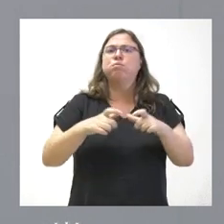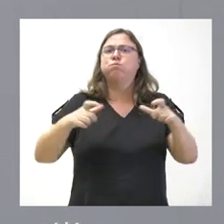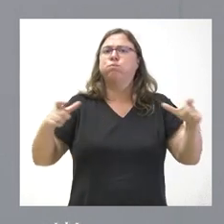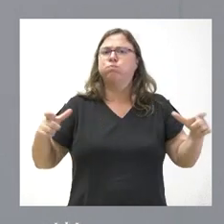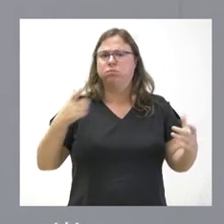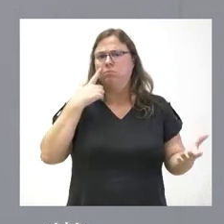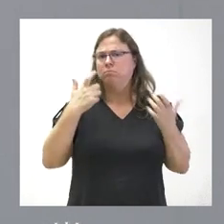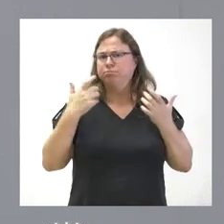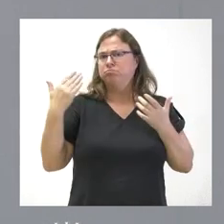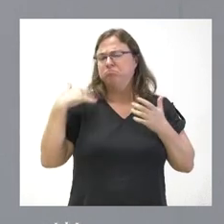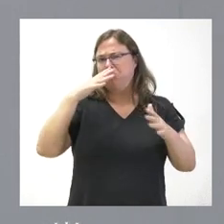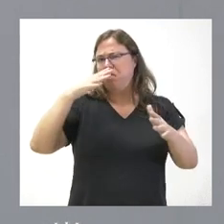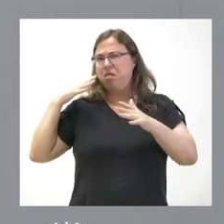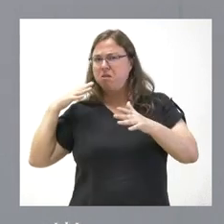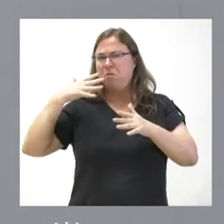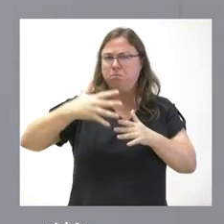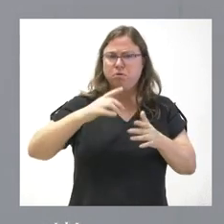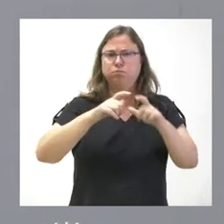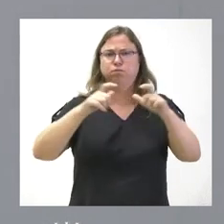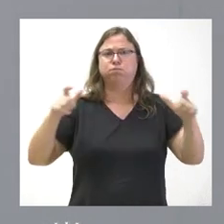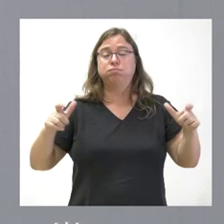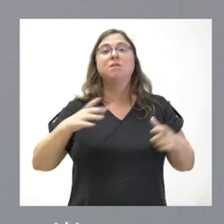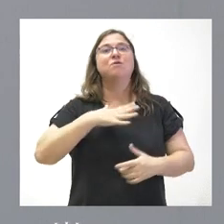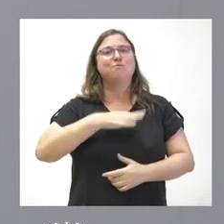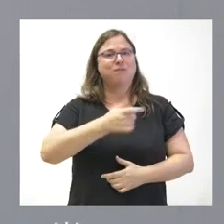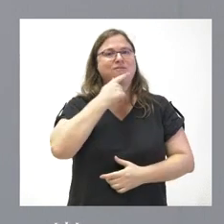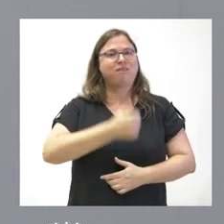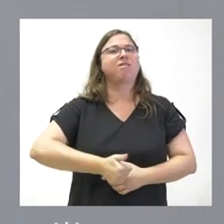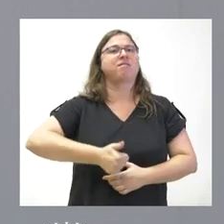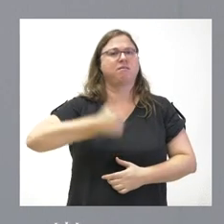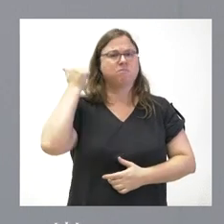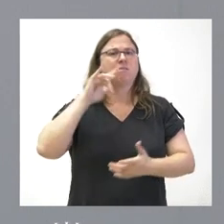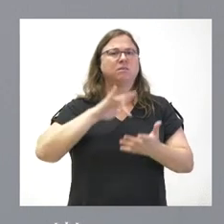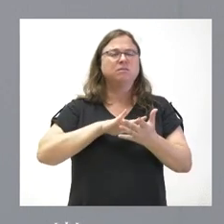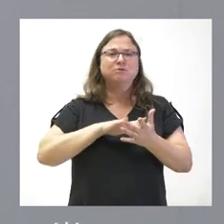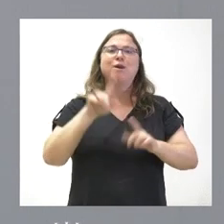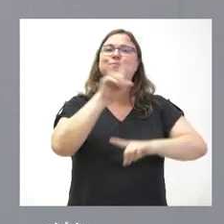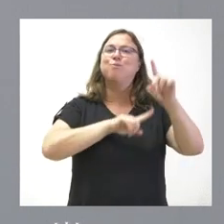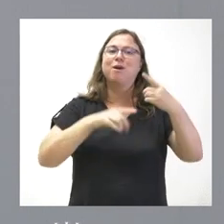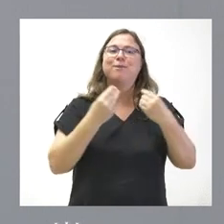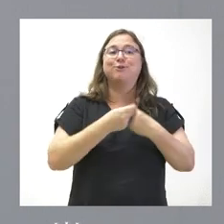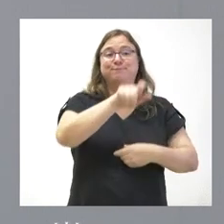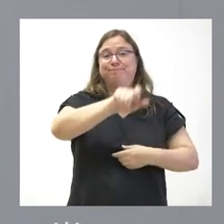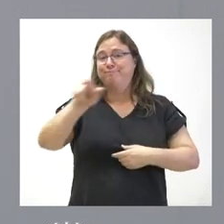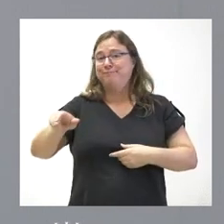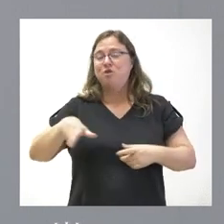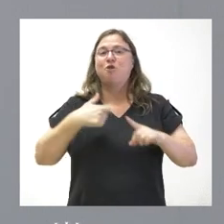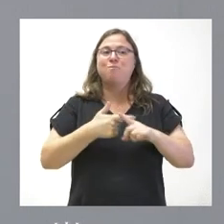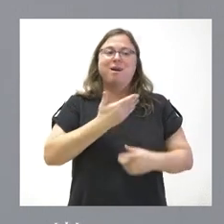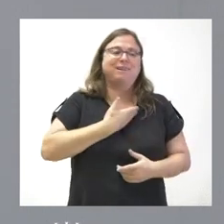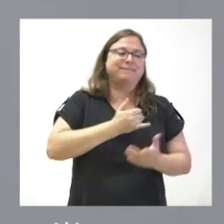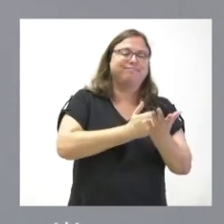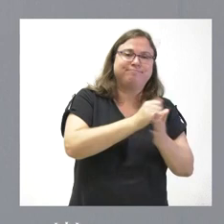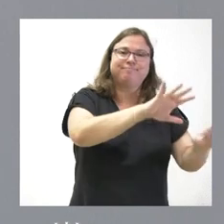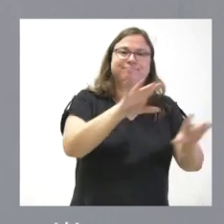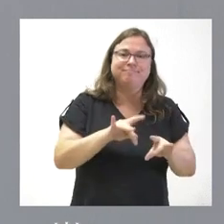décadas de tal forma que se incrementan las probabilidades de que se puedan producir incidentes con la población humana y con sus propiedades